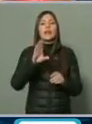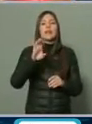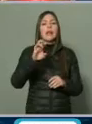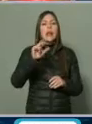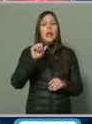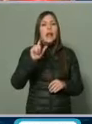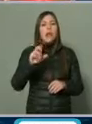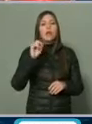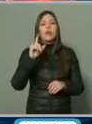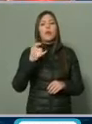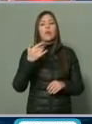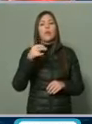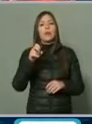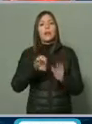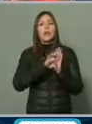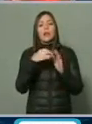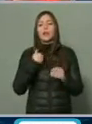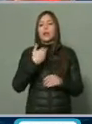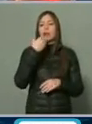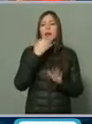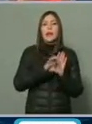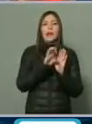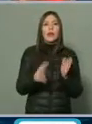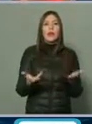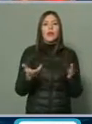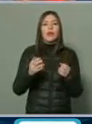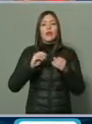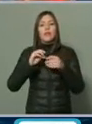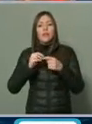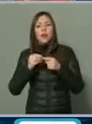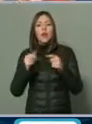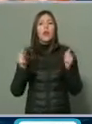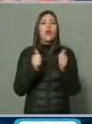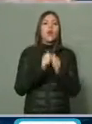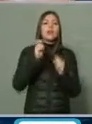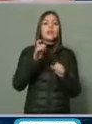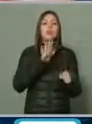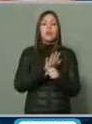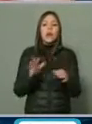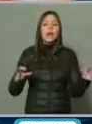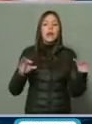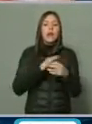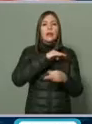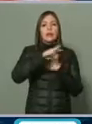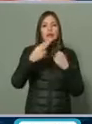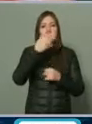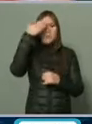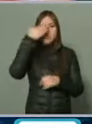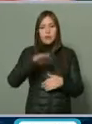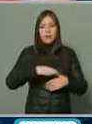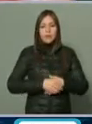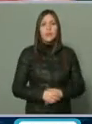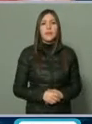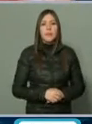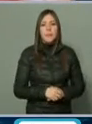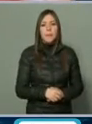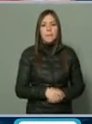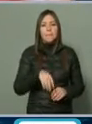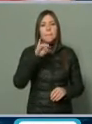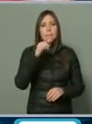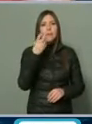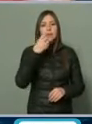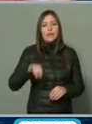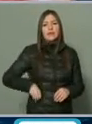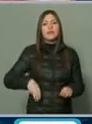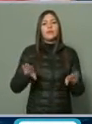gente entienda, entonces me como un frijol con qué es una leguminosa o cómo para saberlo? Y justamente esa parte íbamos a pasar, que es muy interesante.